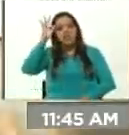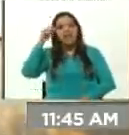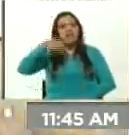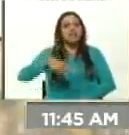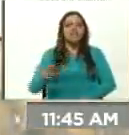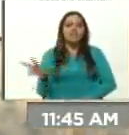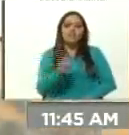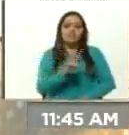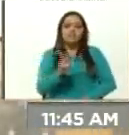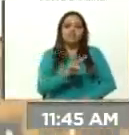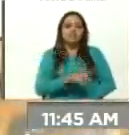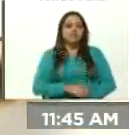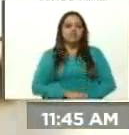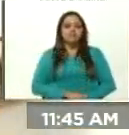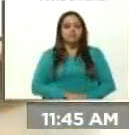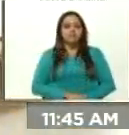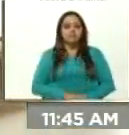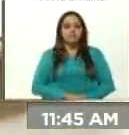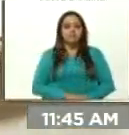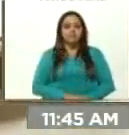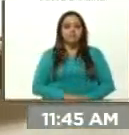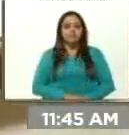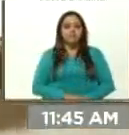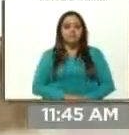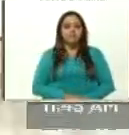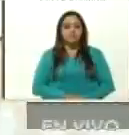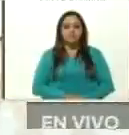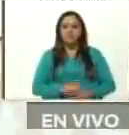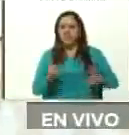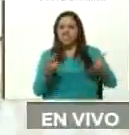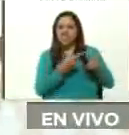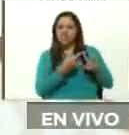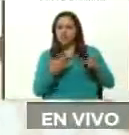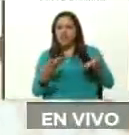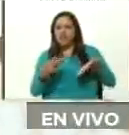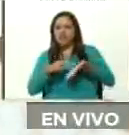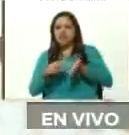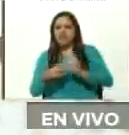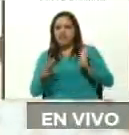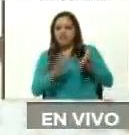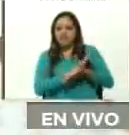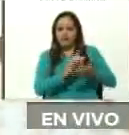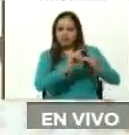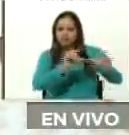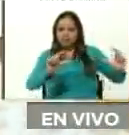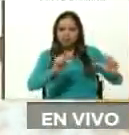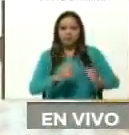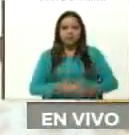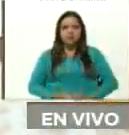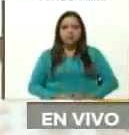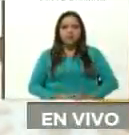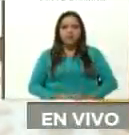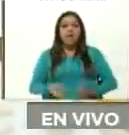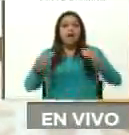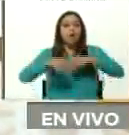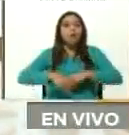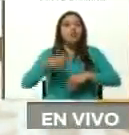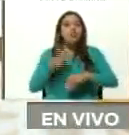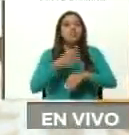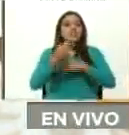de la República Bolivariana de Venezuela. ¿Qué implica esto? Que la cooperación deberá ser